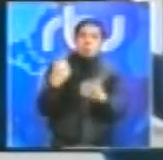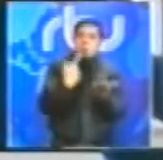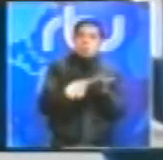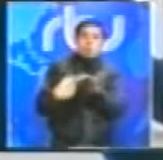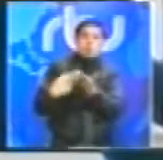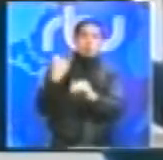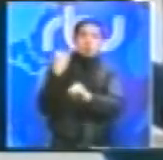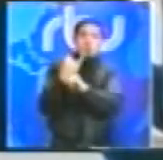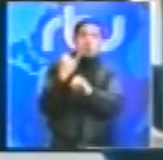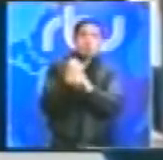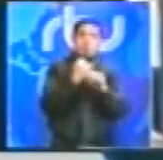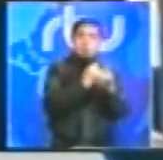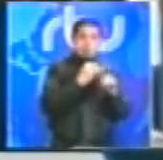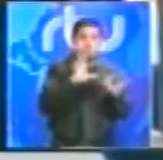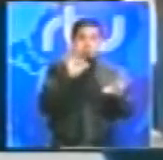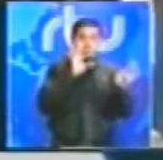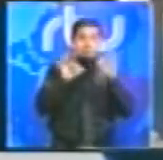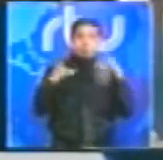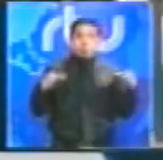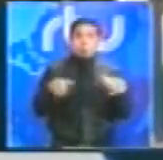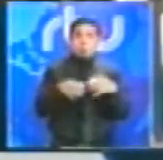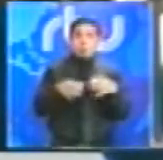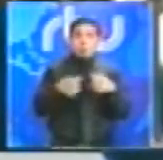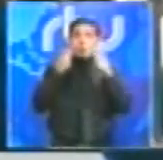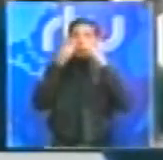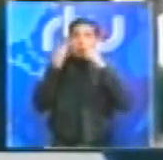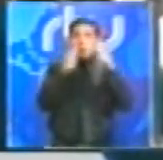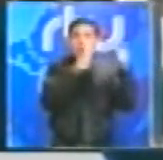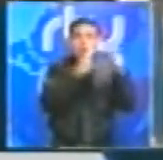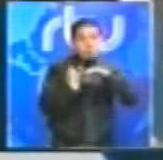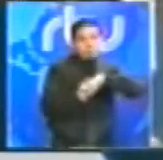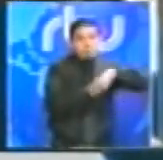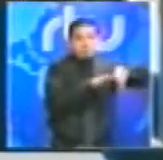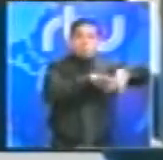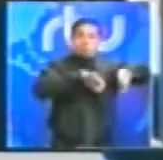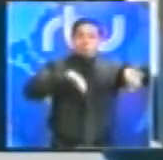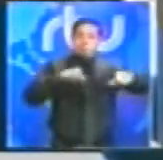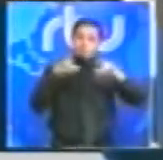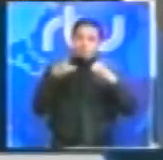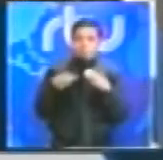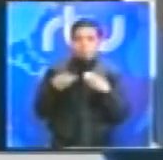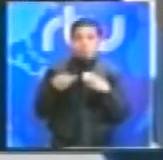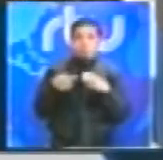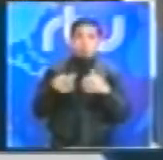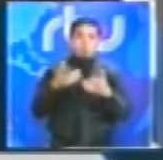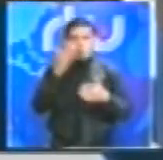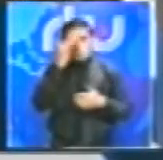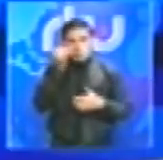comité? ¿Por qué dejó a la Fiscalía a un lado de más? Porque la Fiscalía tiene que...